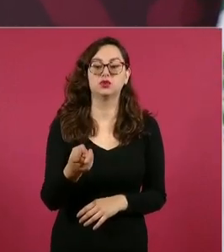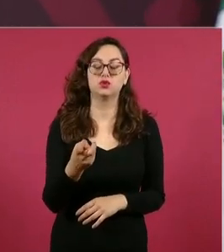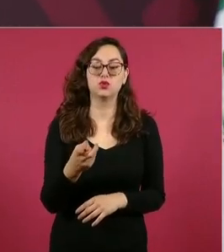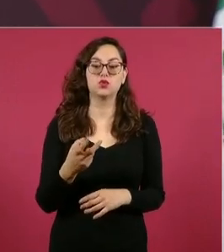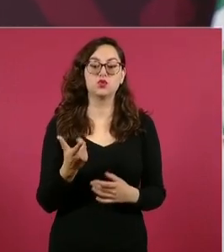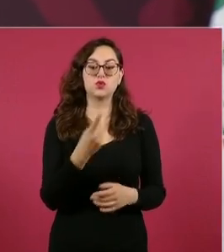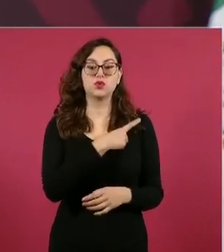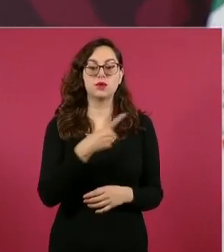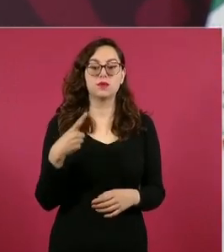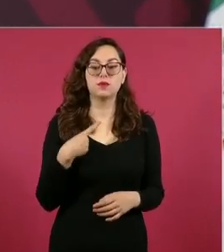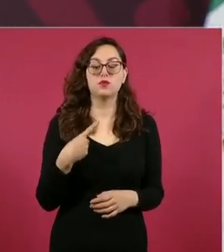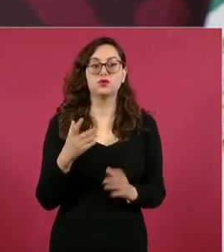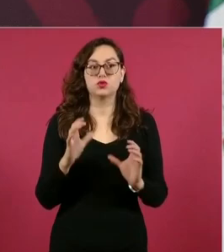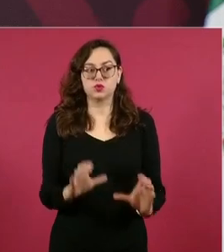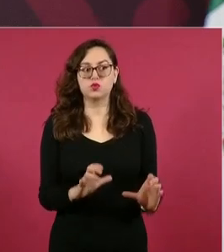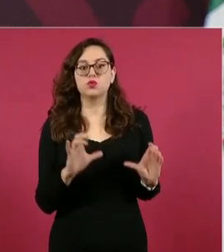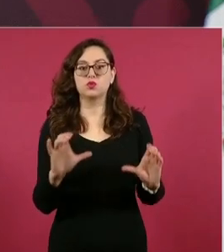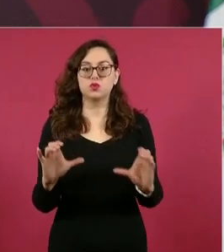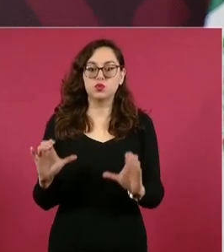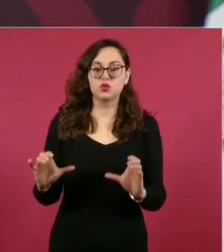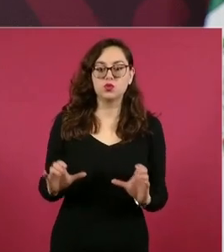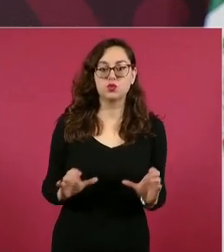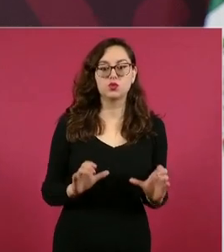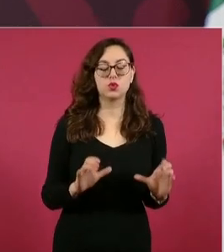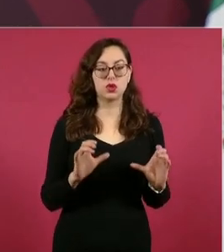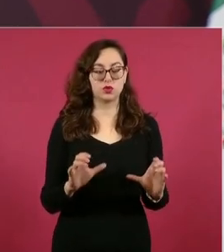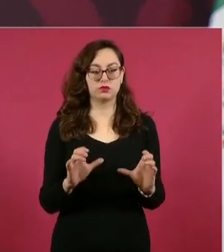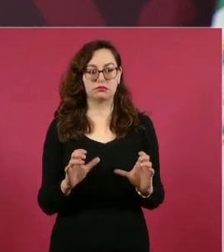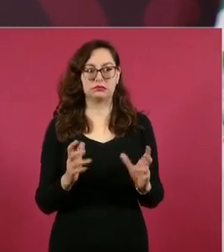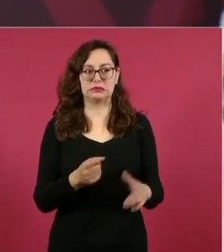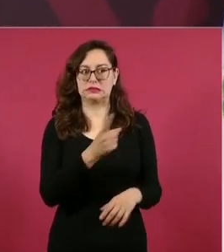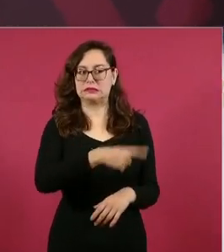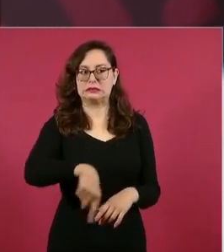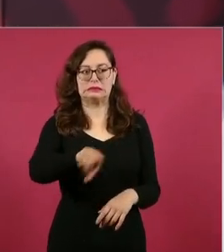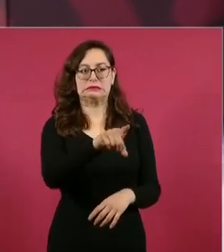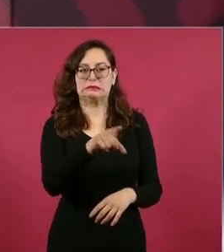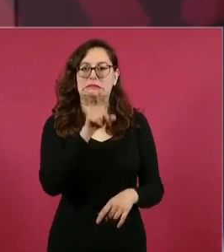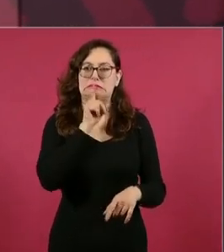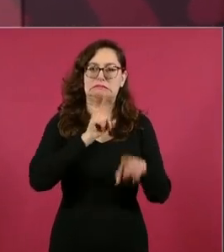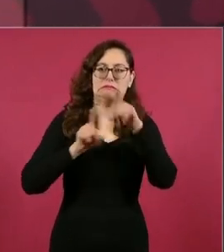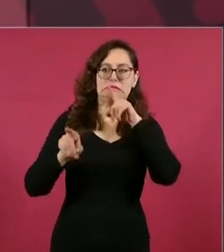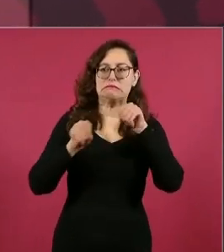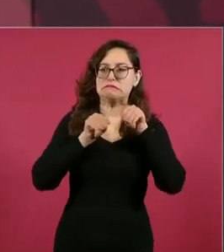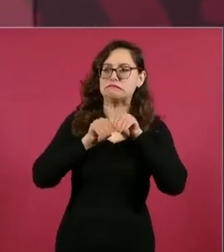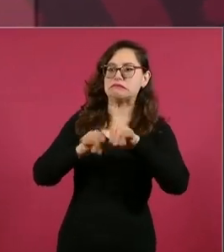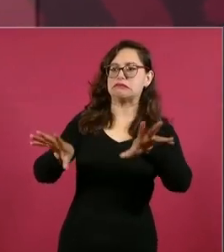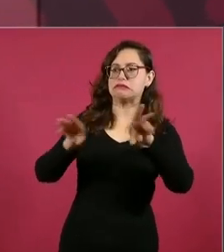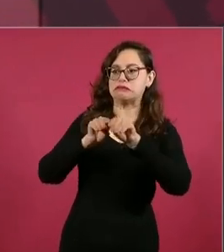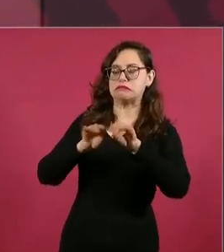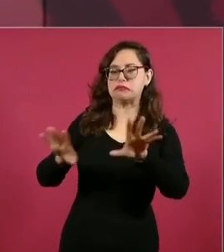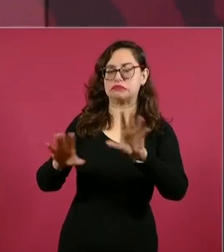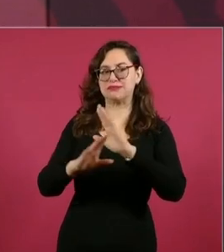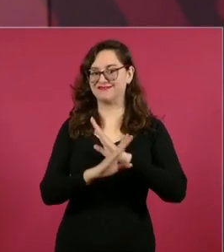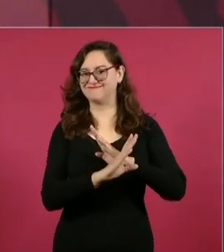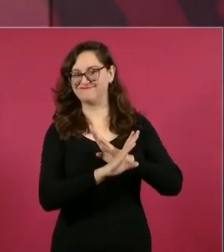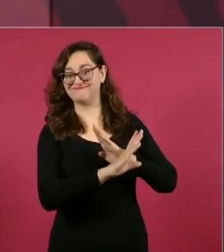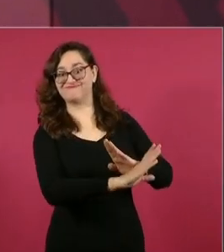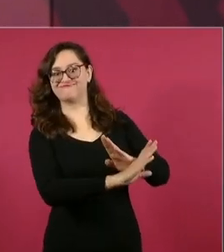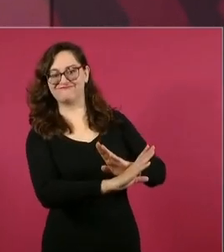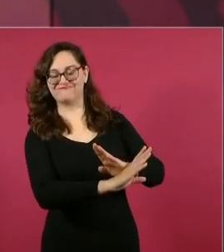esto la gran derrota de los medios convencionales